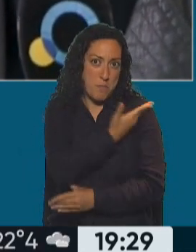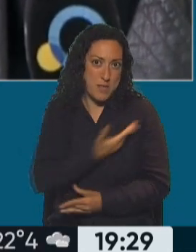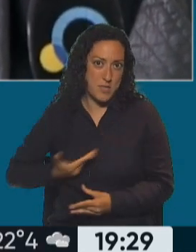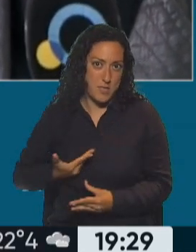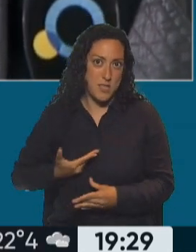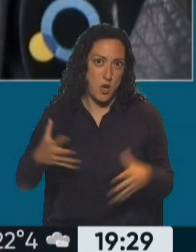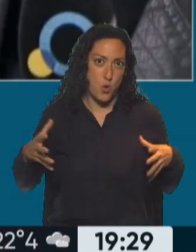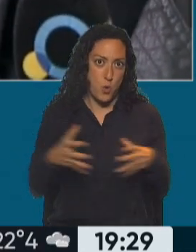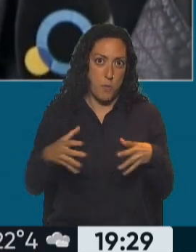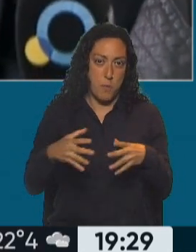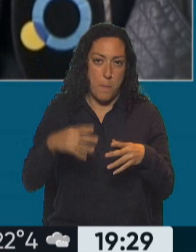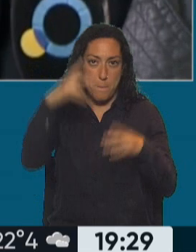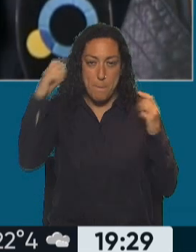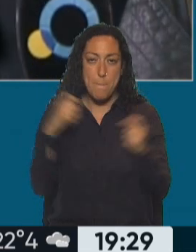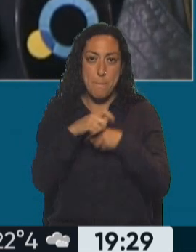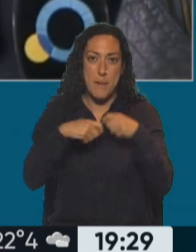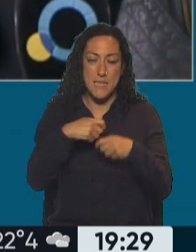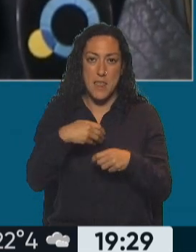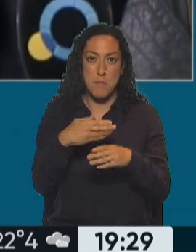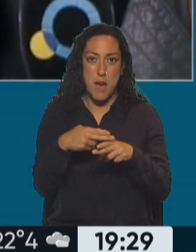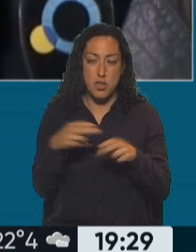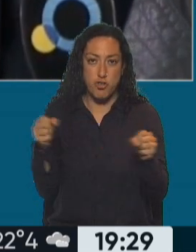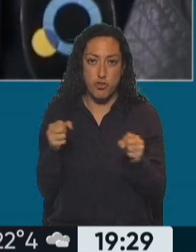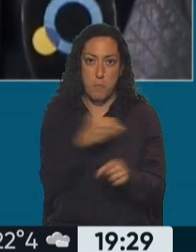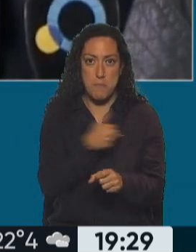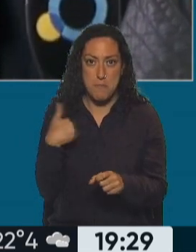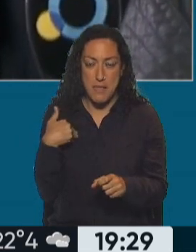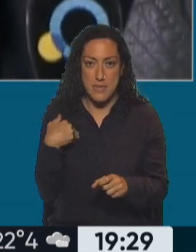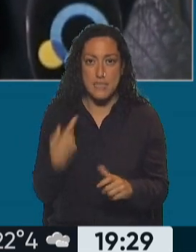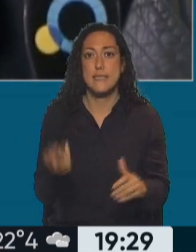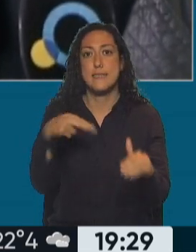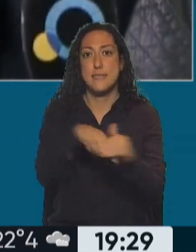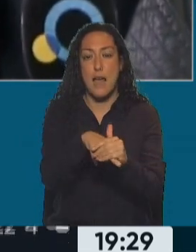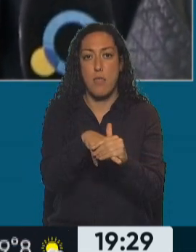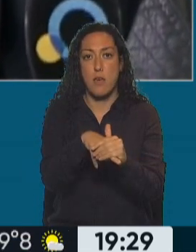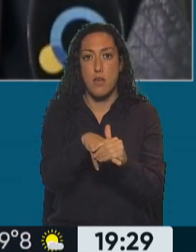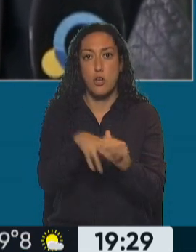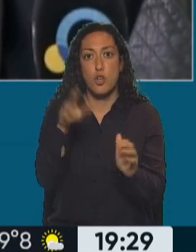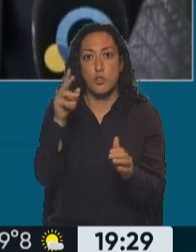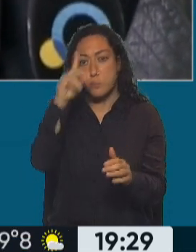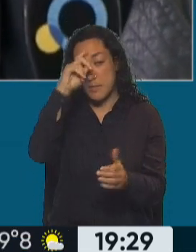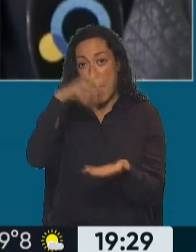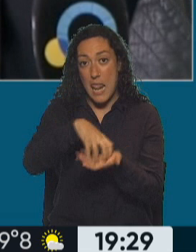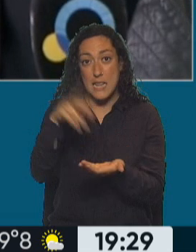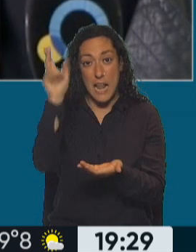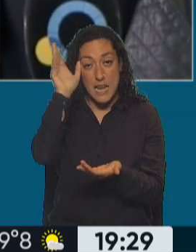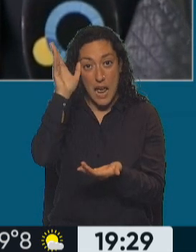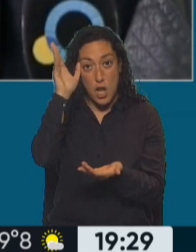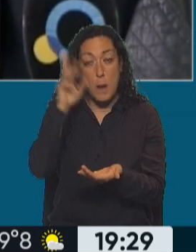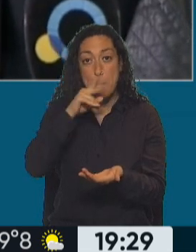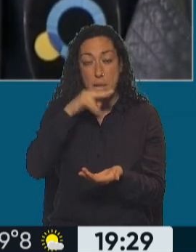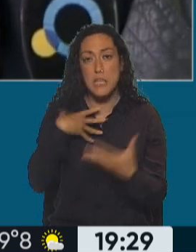de Plaza de Mayo, internada en el Hospital Italiano de la Ciudad de La Plata, está en buen estado de salud, a la espera